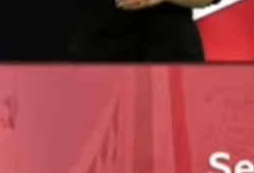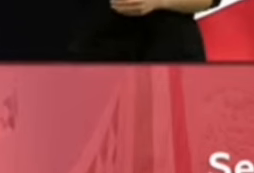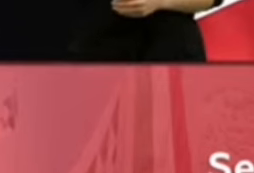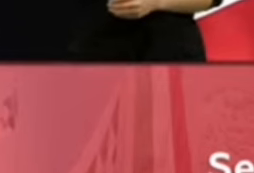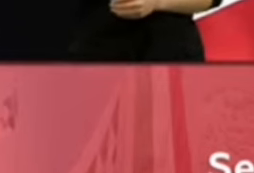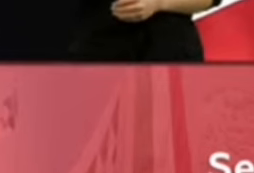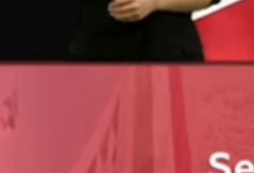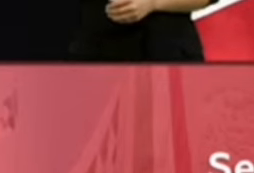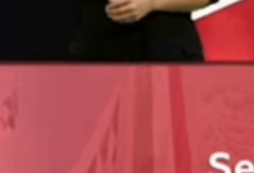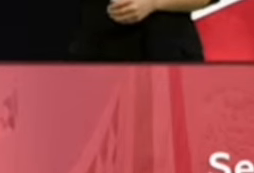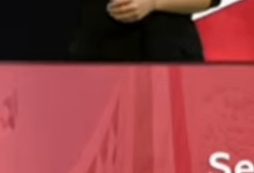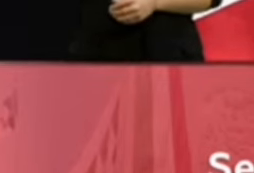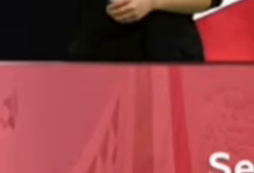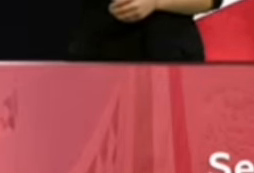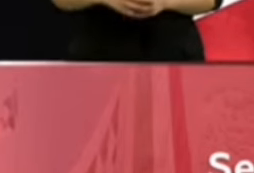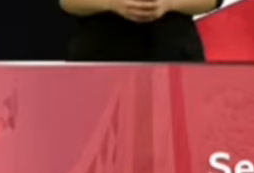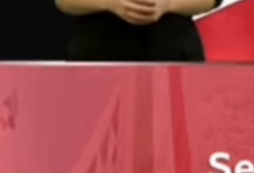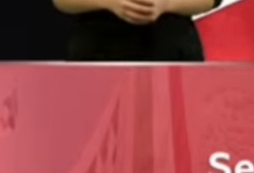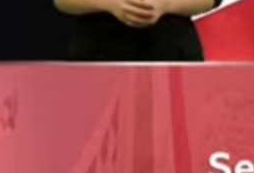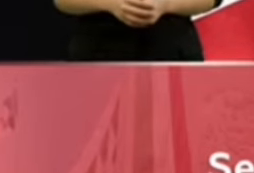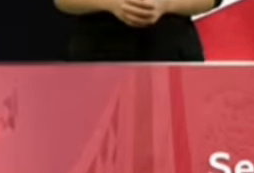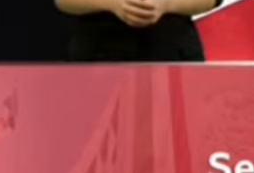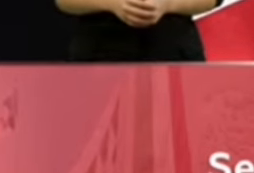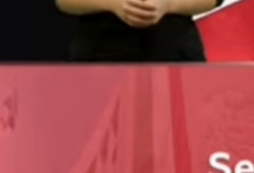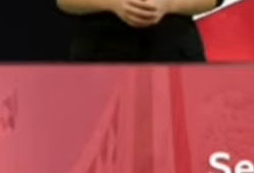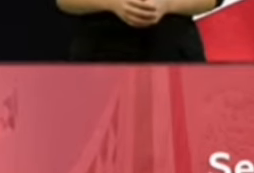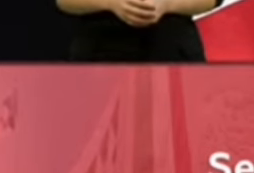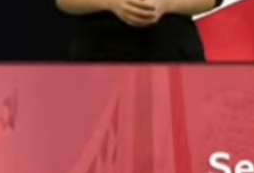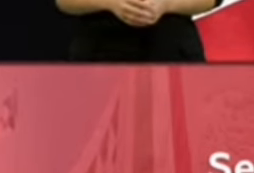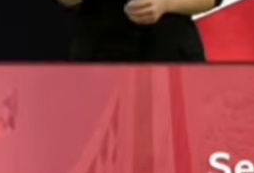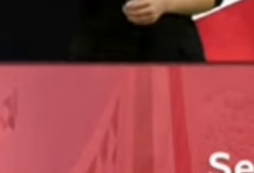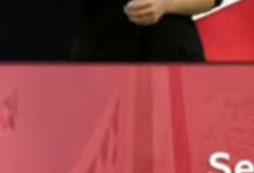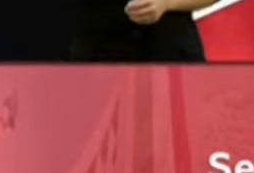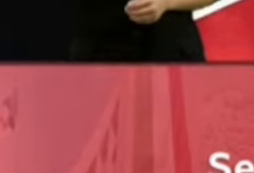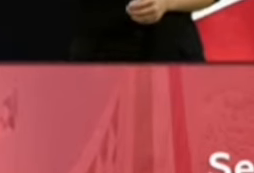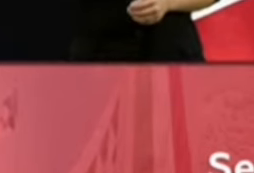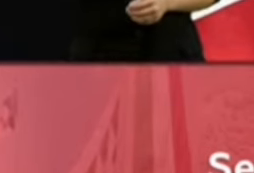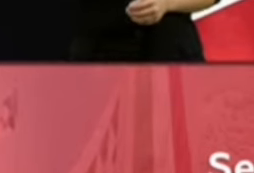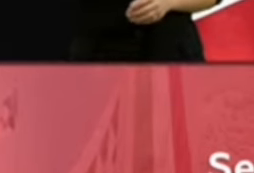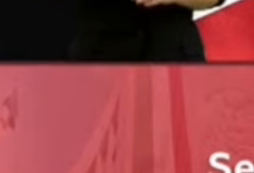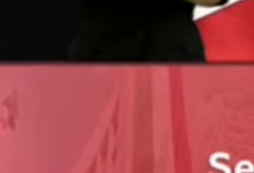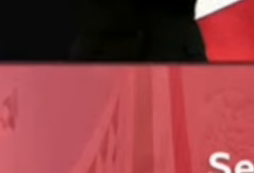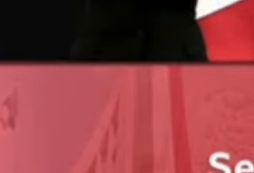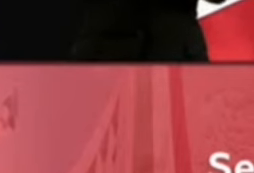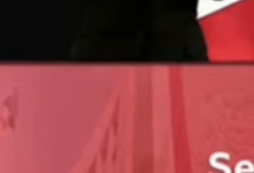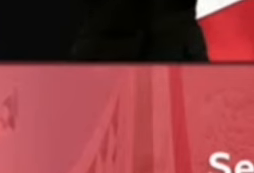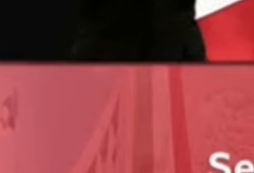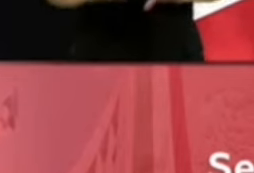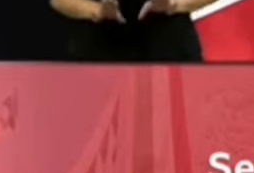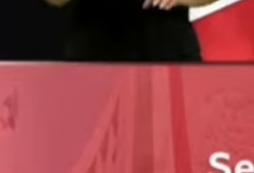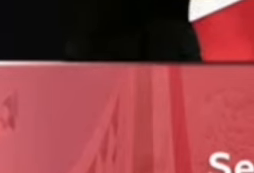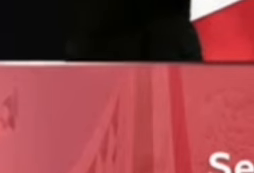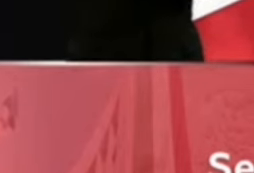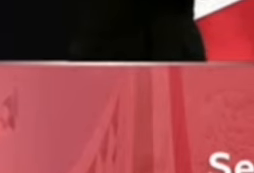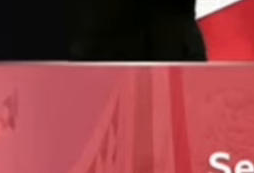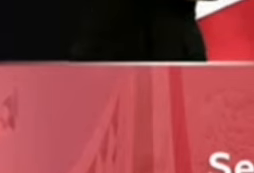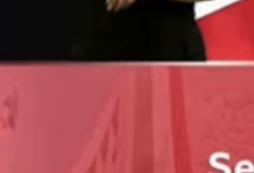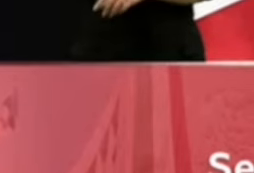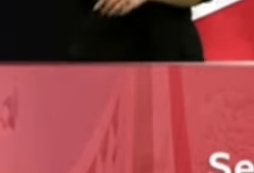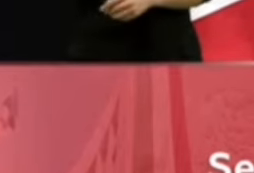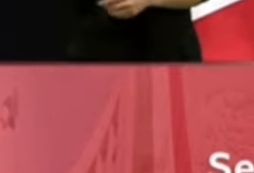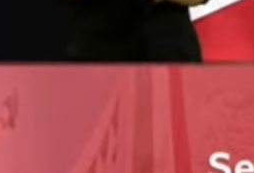esta legislatura. Rechazo categóricamente haber tenido un comportamiento burlón o indigno